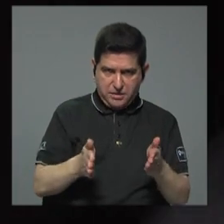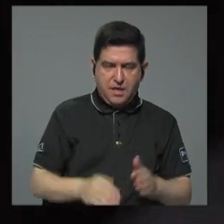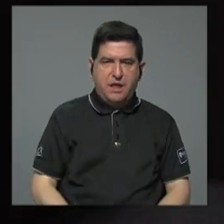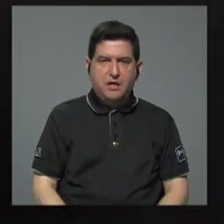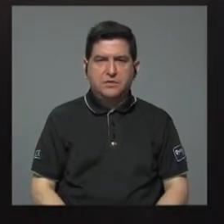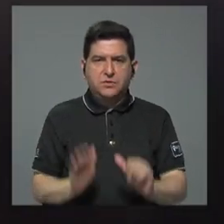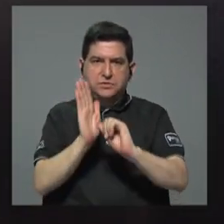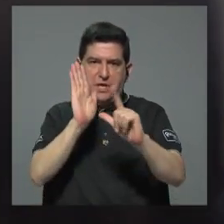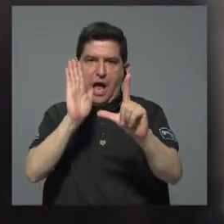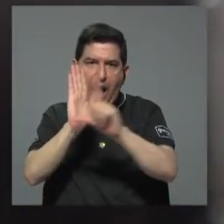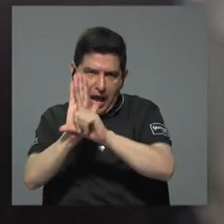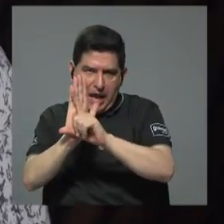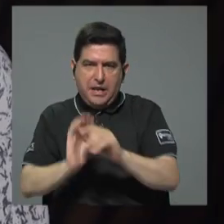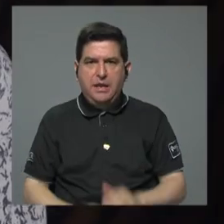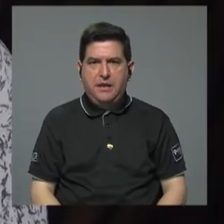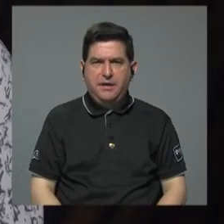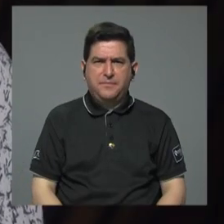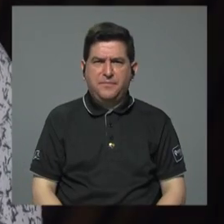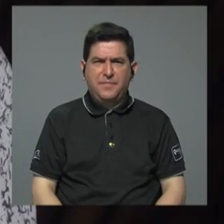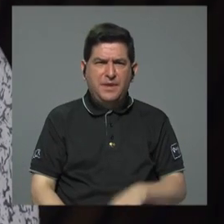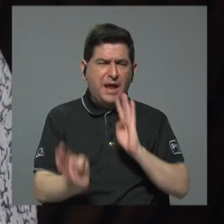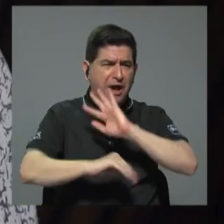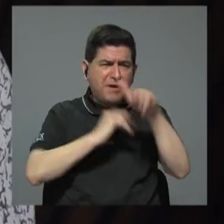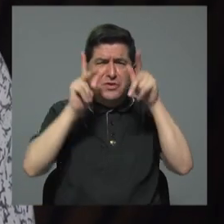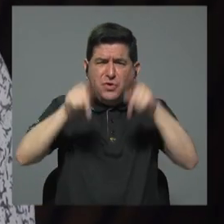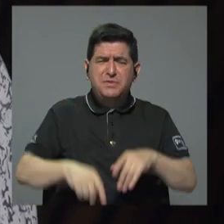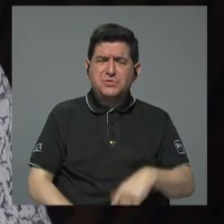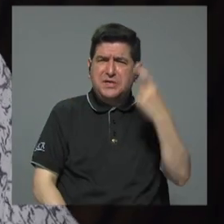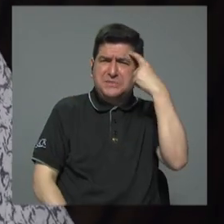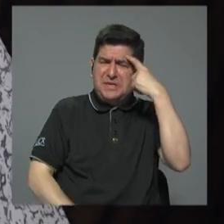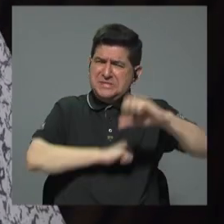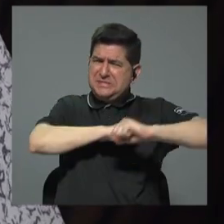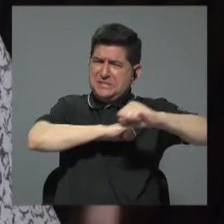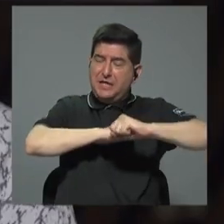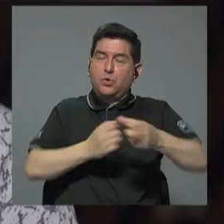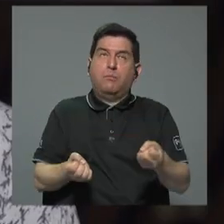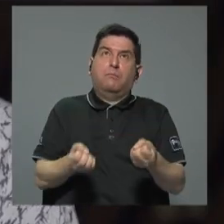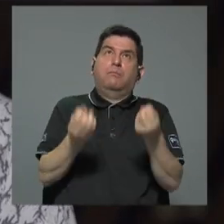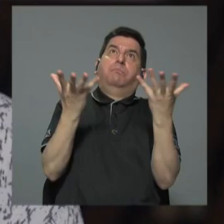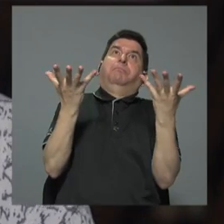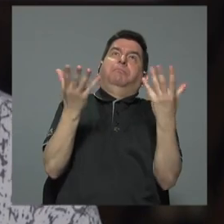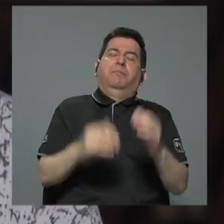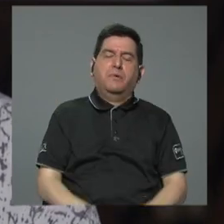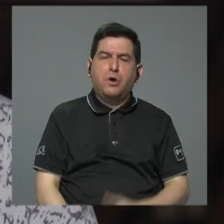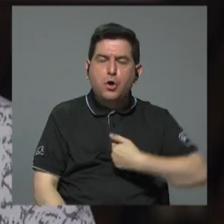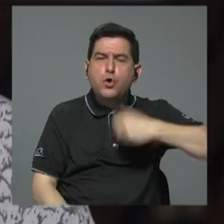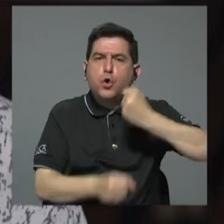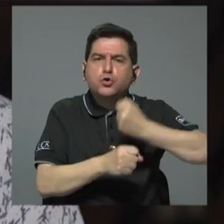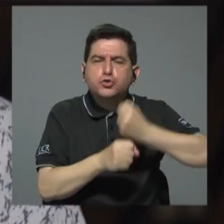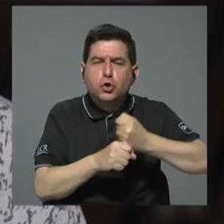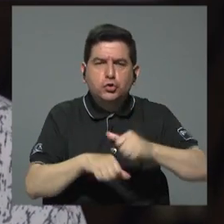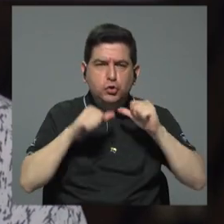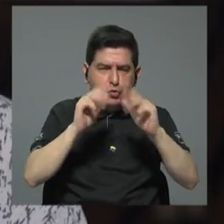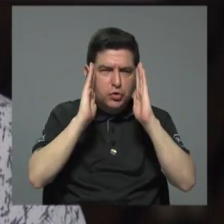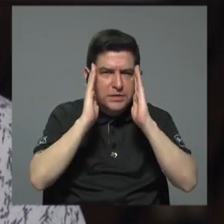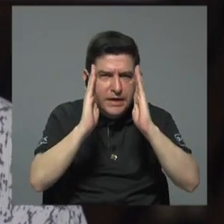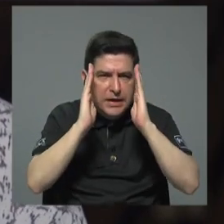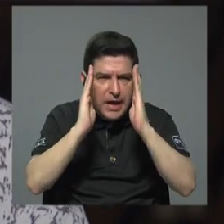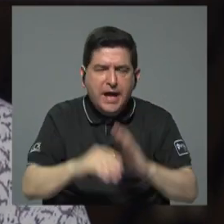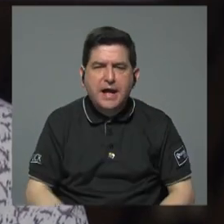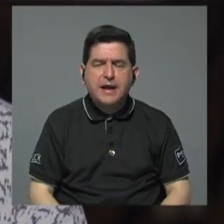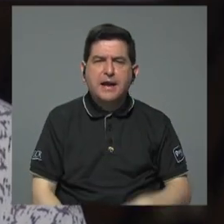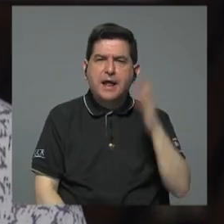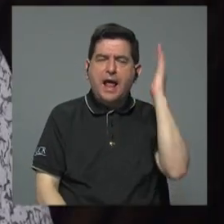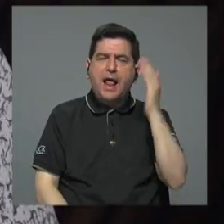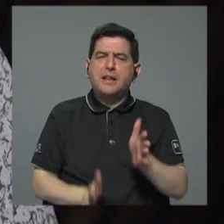a la Asamblea Legislativa. ¿Cuánto hablará toda esa gente de cara a la campaña? ¡Montones! Nuestra labor es seguirle el pulso al